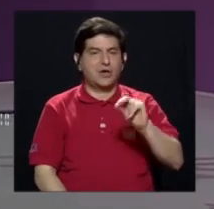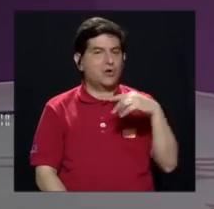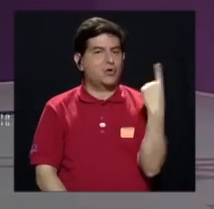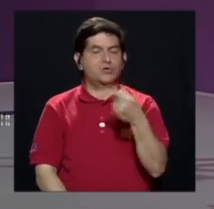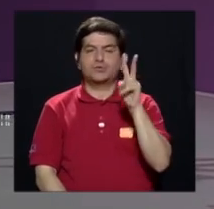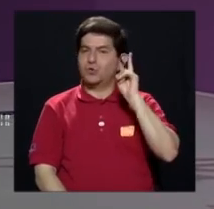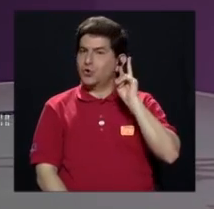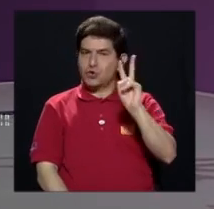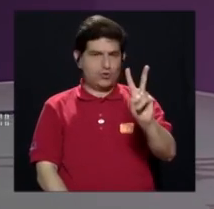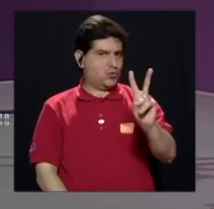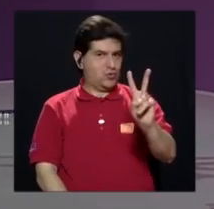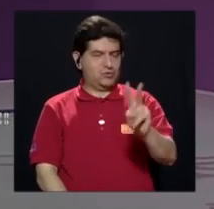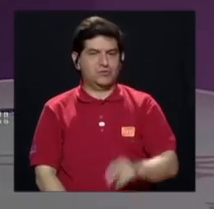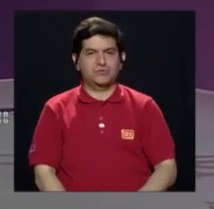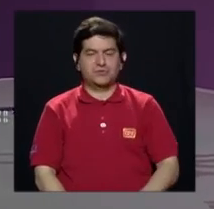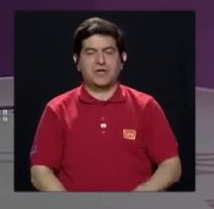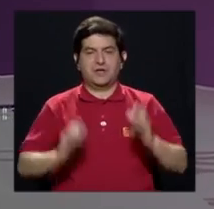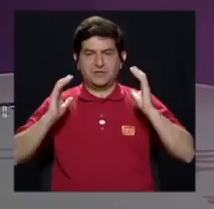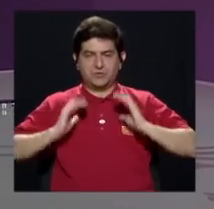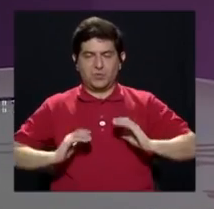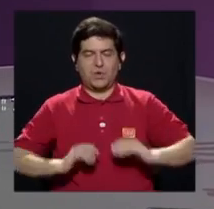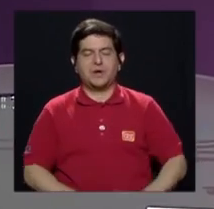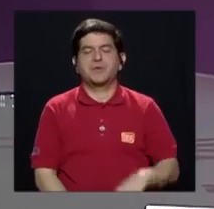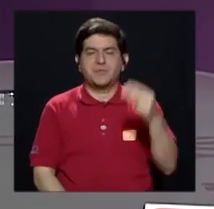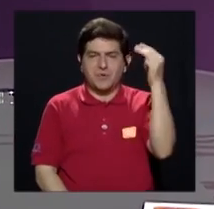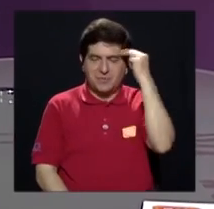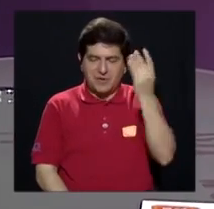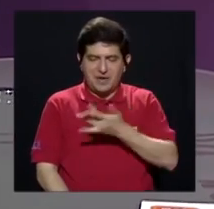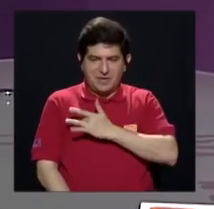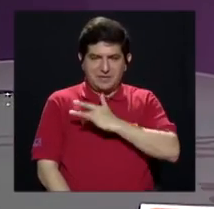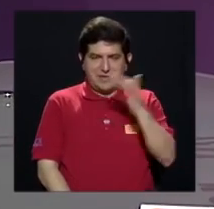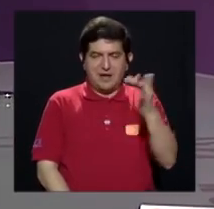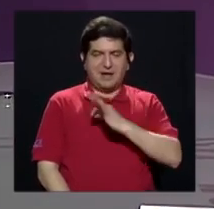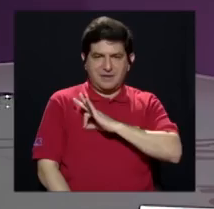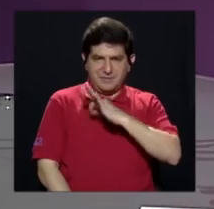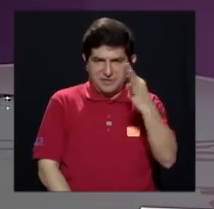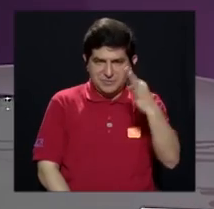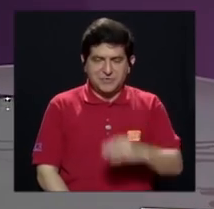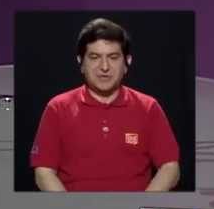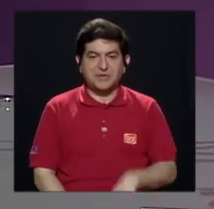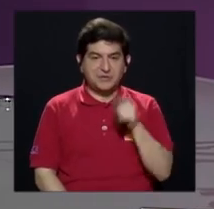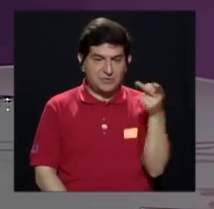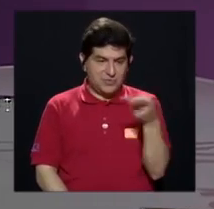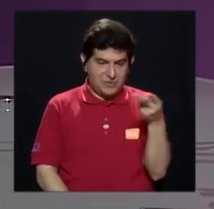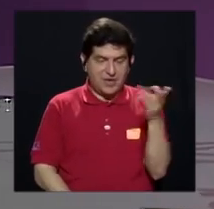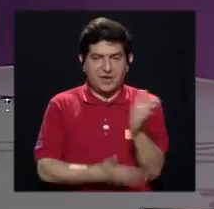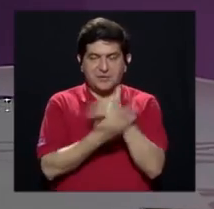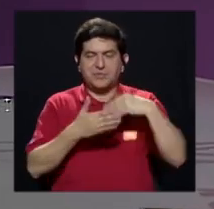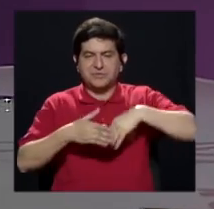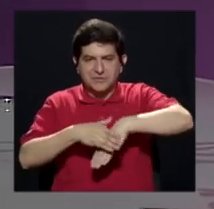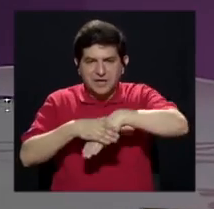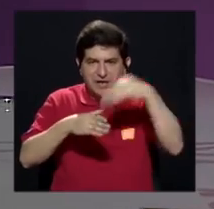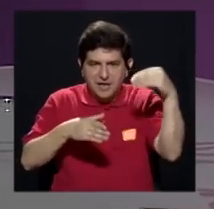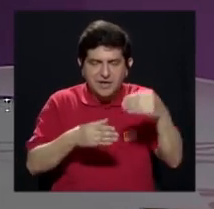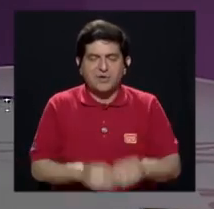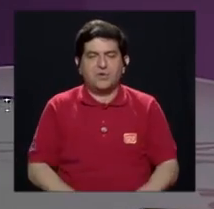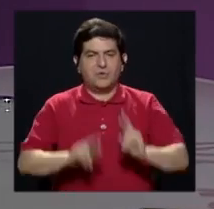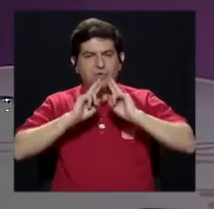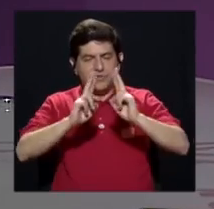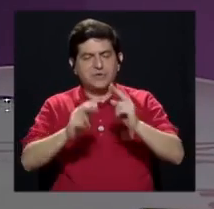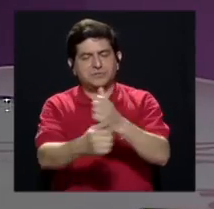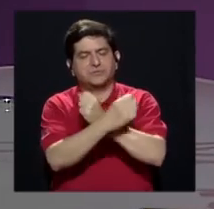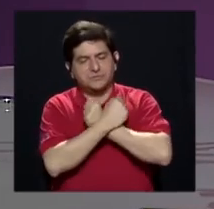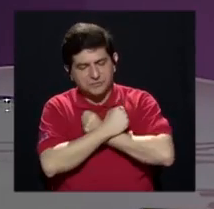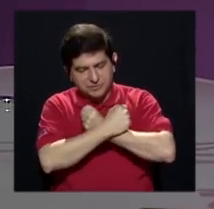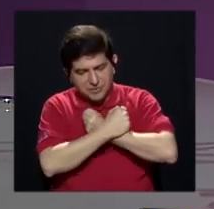si no somos cuerpo mente alma y espíritu con algo que está saliendo de los dos algo que es producto de ese amor